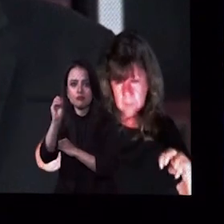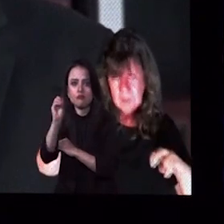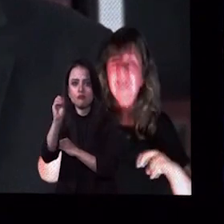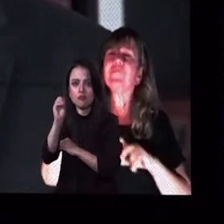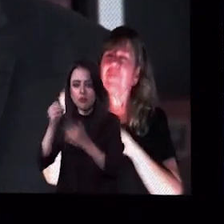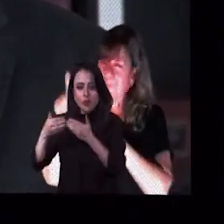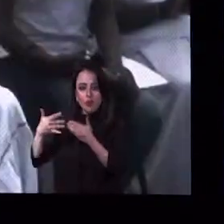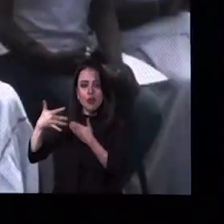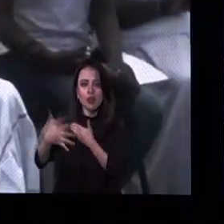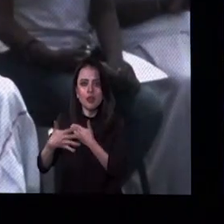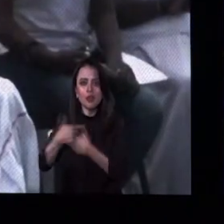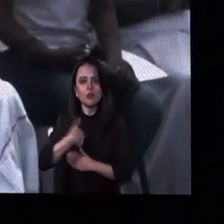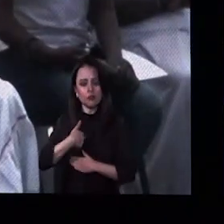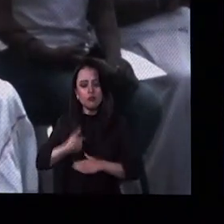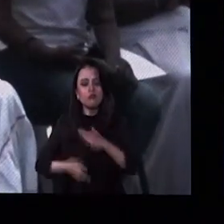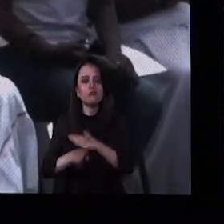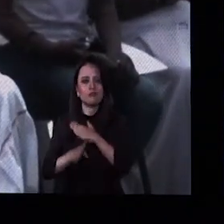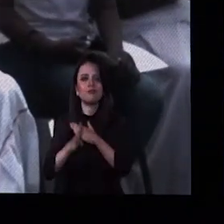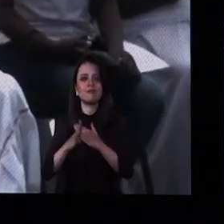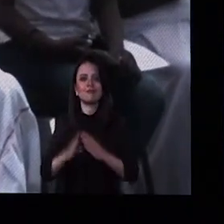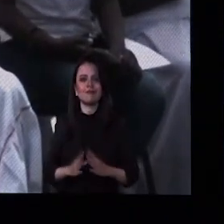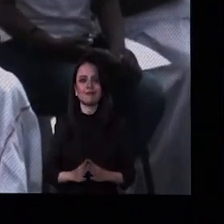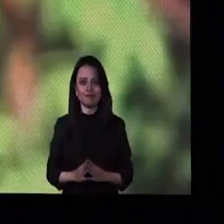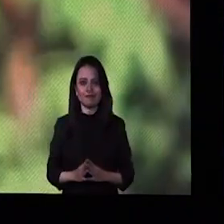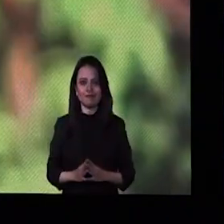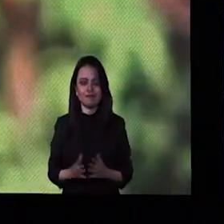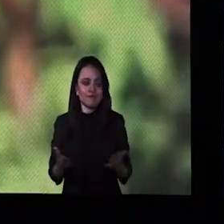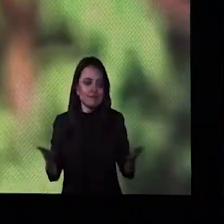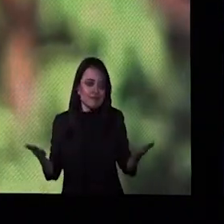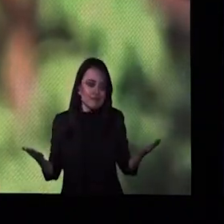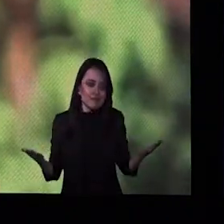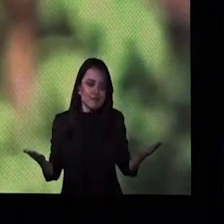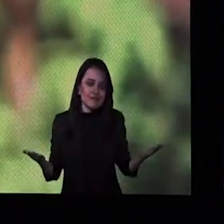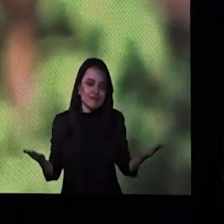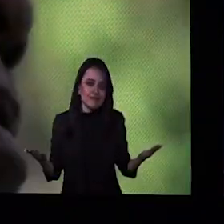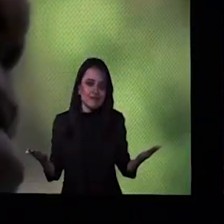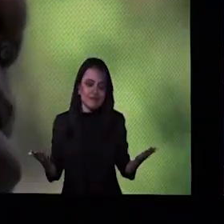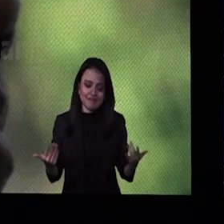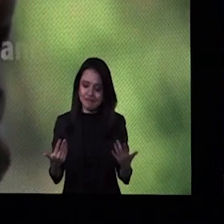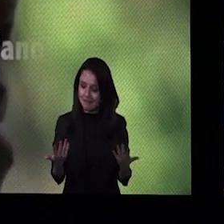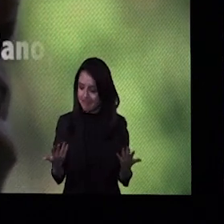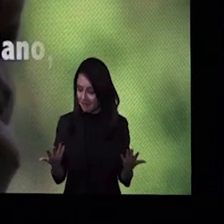a estigmatizarla. Y entonces ya